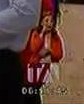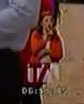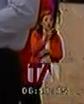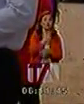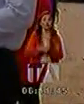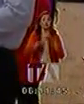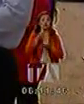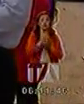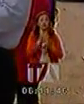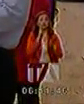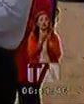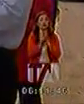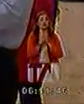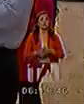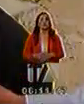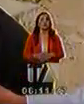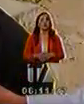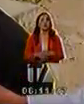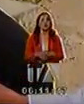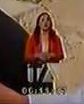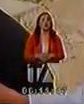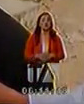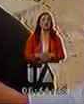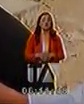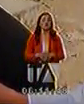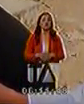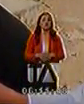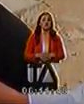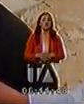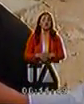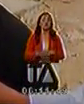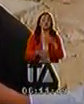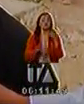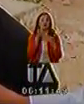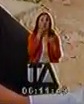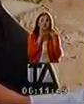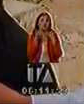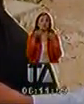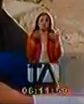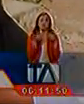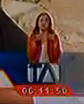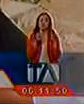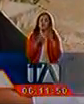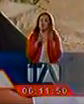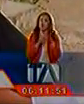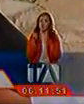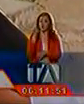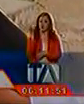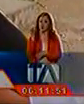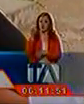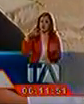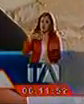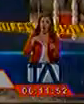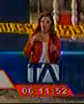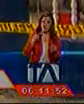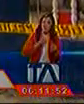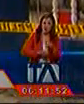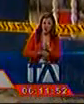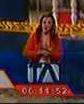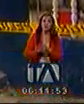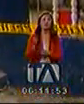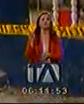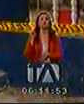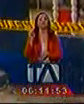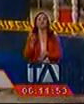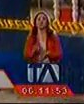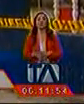parientes sí cometían fechorías. Como toda persona puede cometer cualquier delito, pero no le da derecho a de que maten así. Dentro